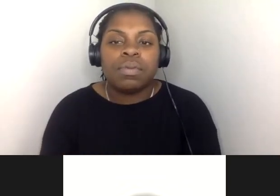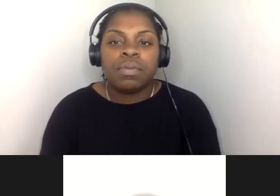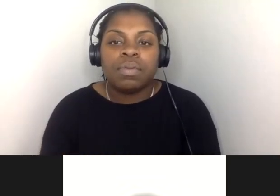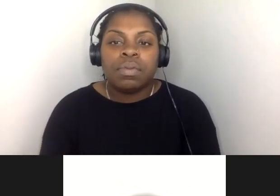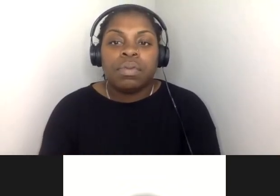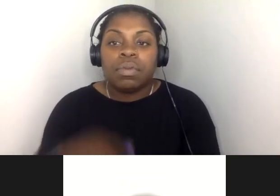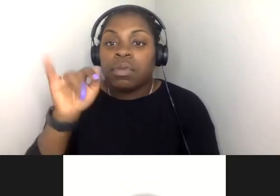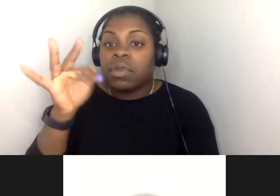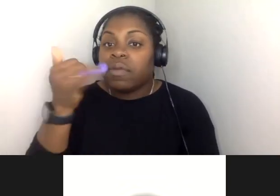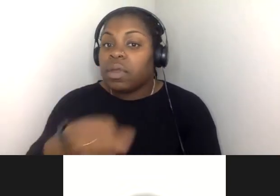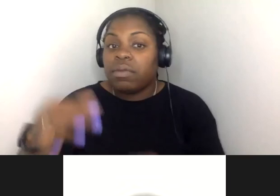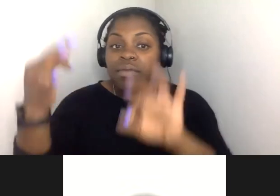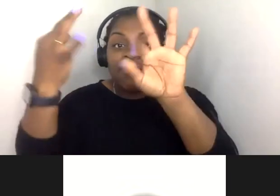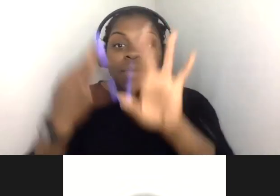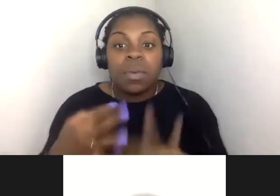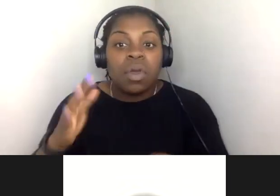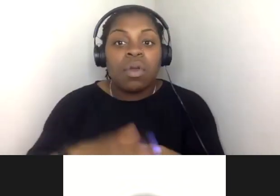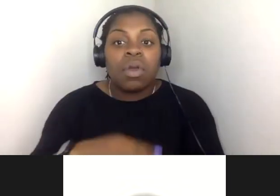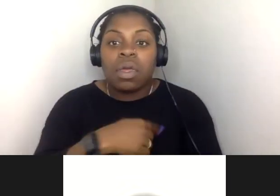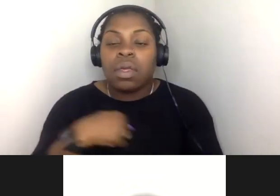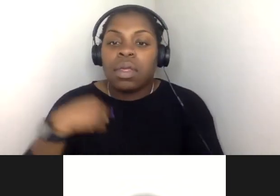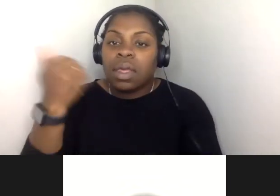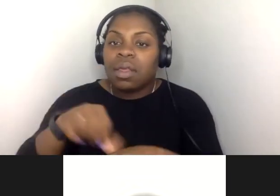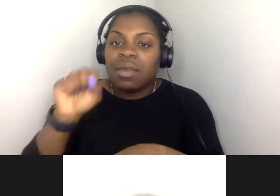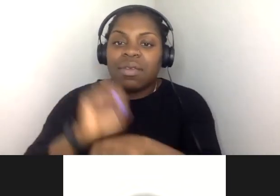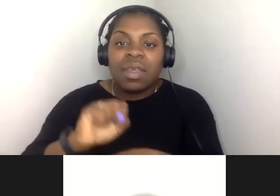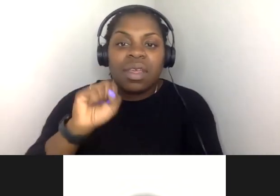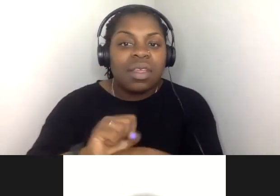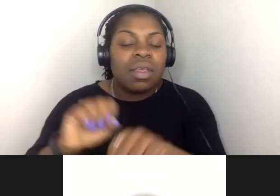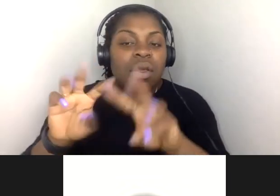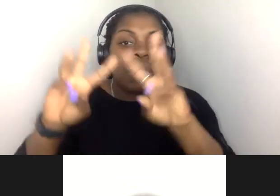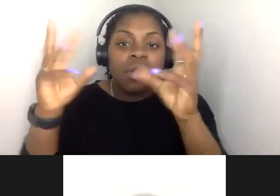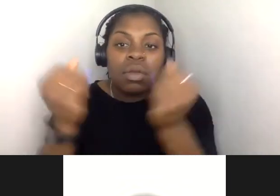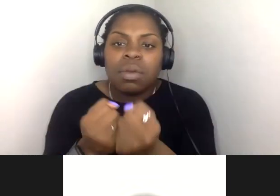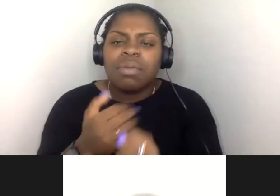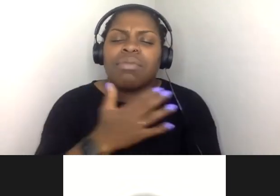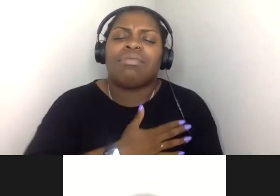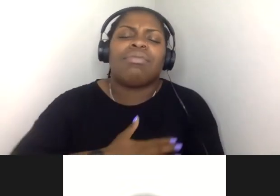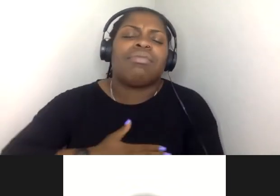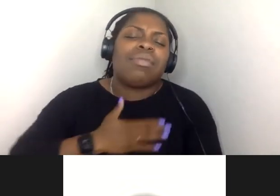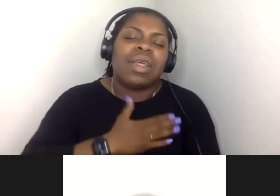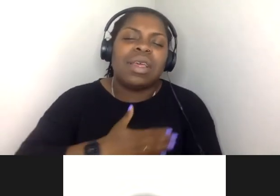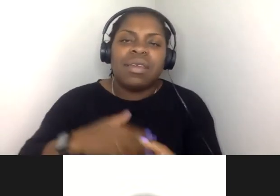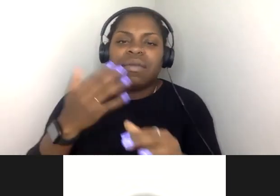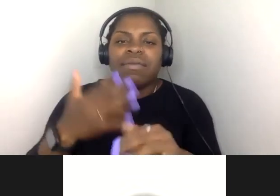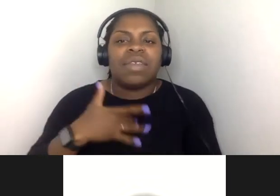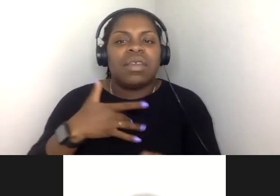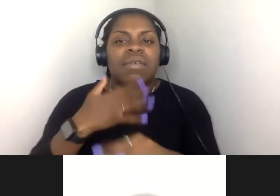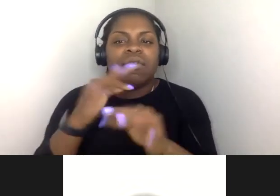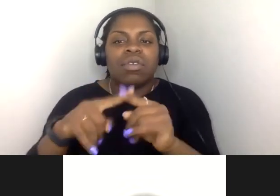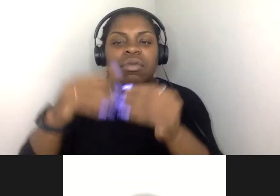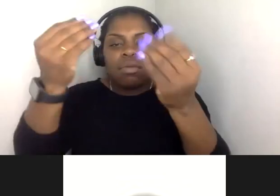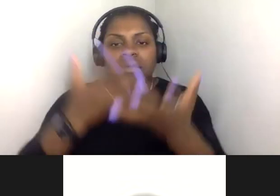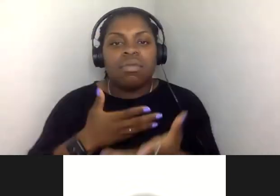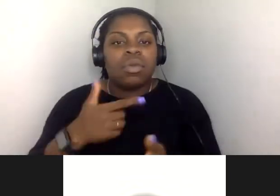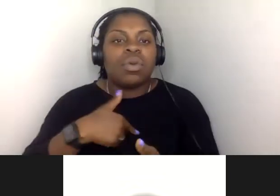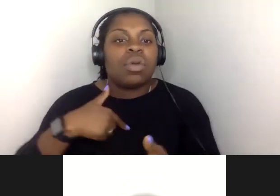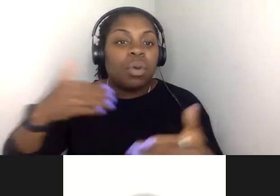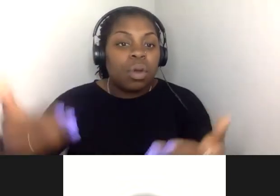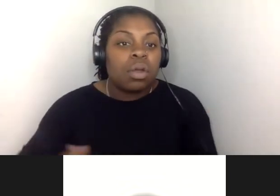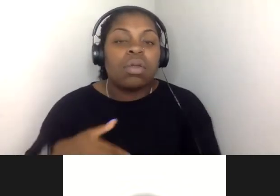any feedback for us, y si tienen cualquier retroalimentación sobre nuestros trabajos y talleres, también los recibimos con mucho